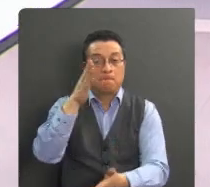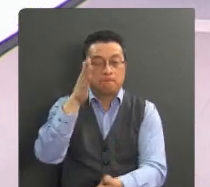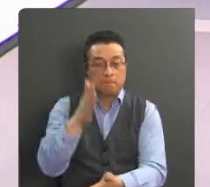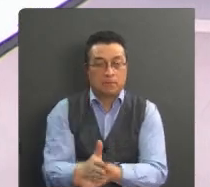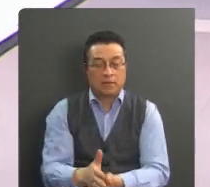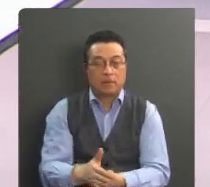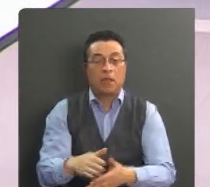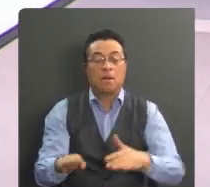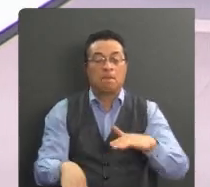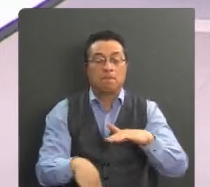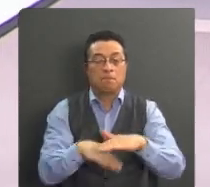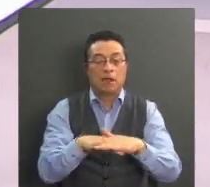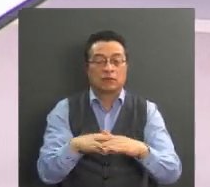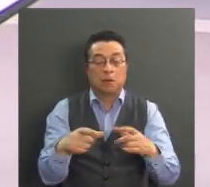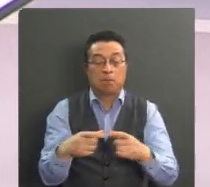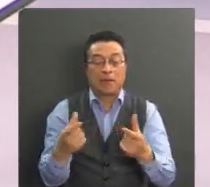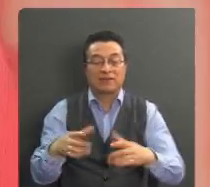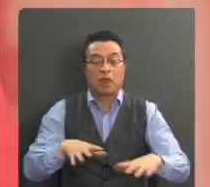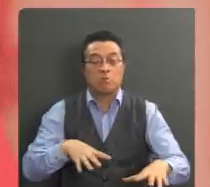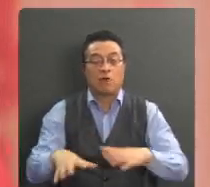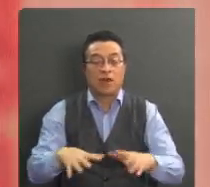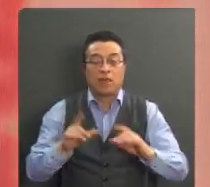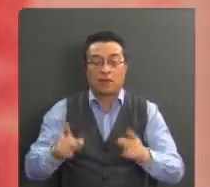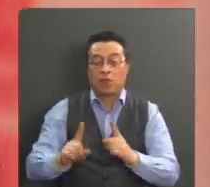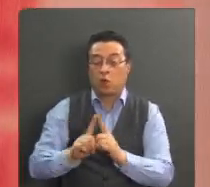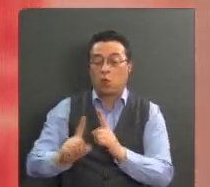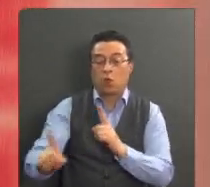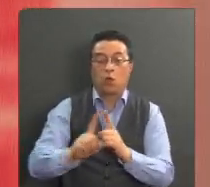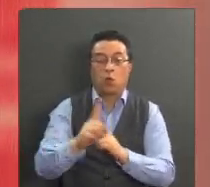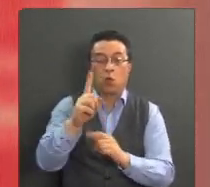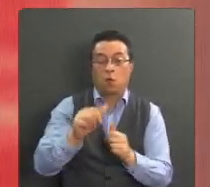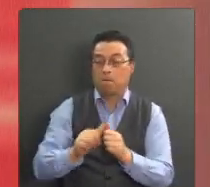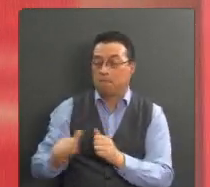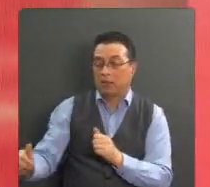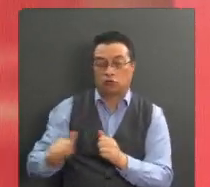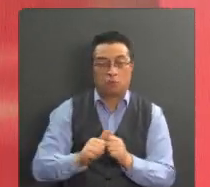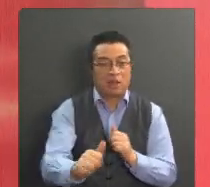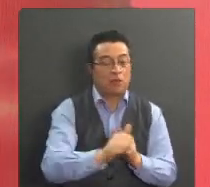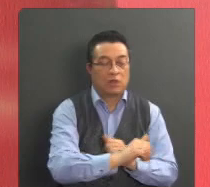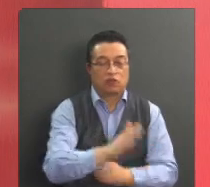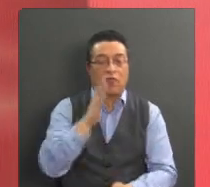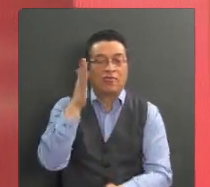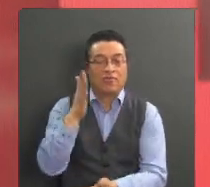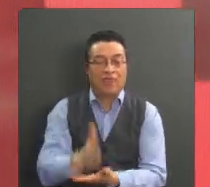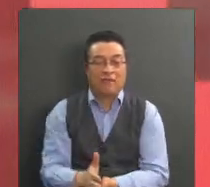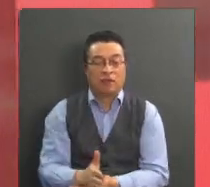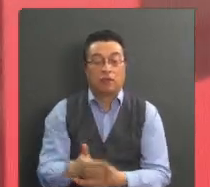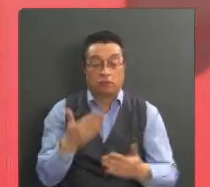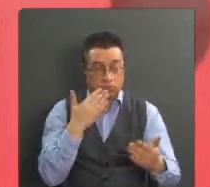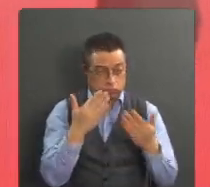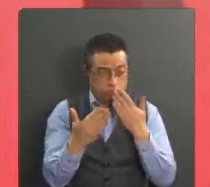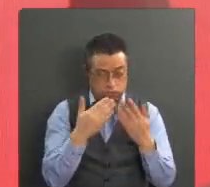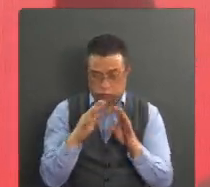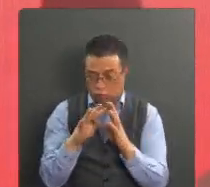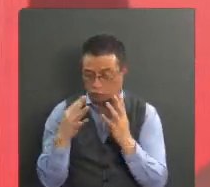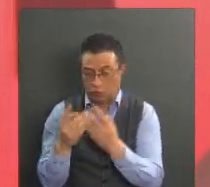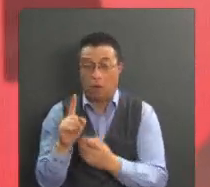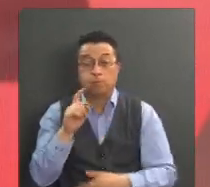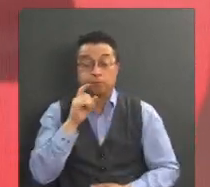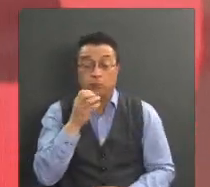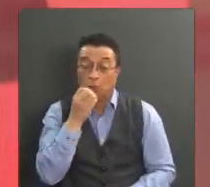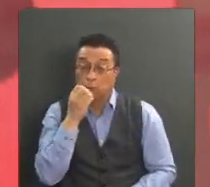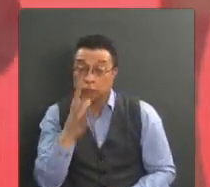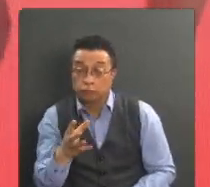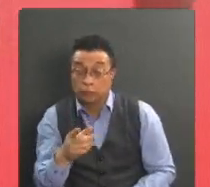tener el pase de movilidad y además establecer una distancia de 1 metro entre persona y persona. Esto se conversó en la convención y quien lo reveló es parte